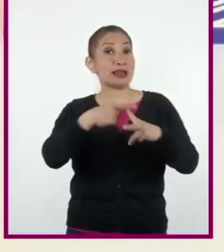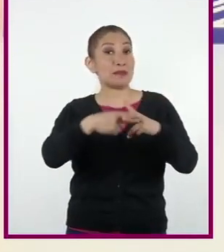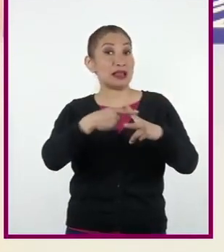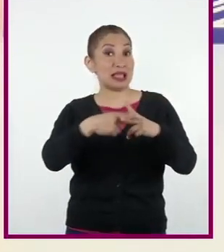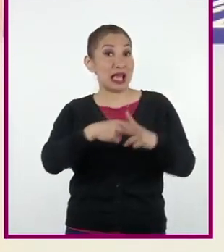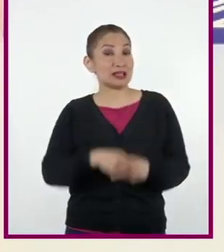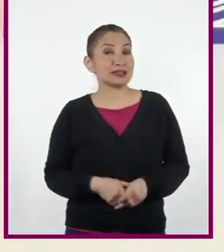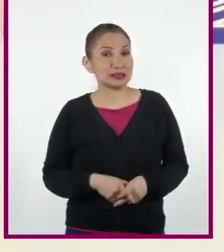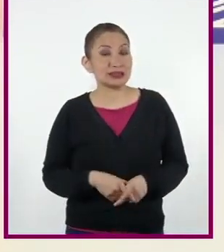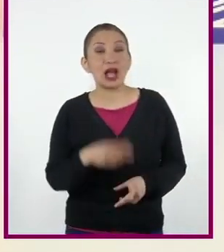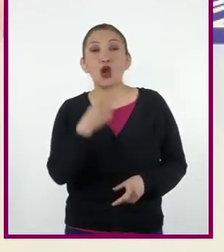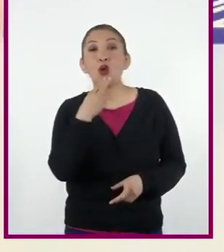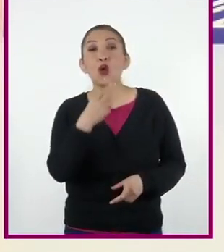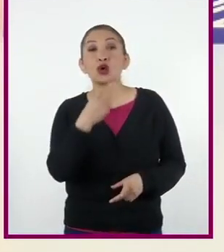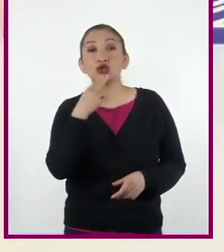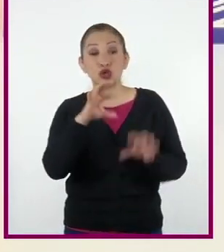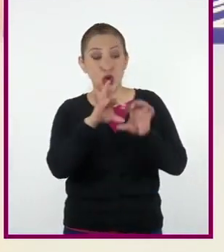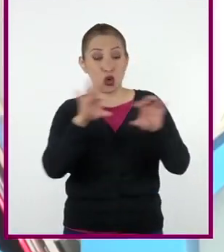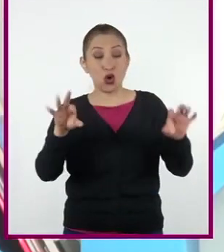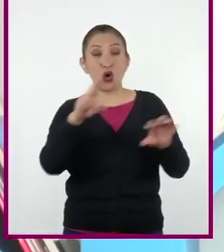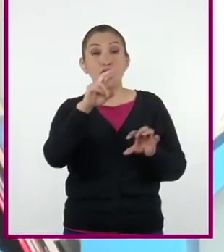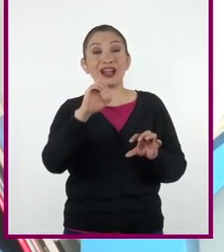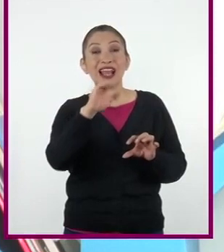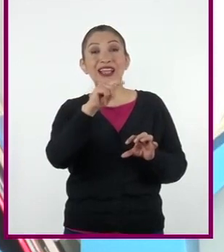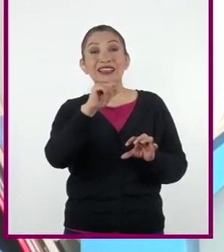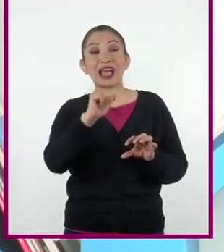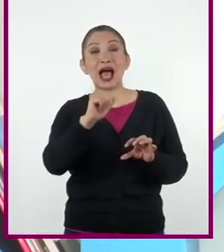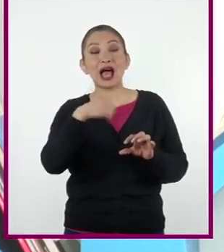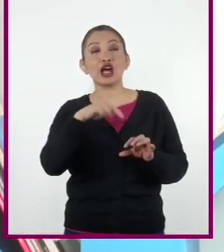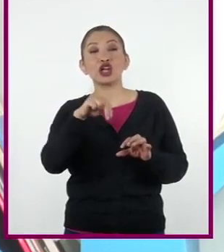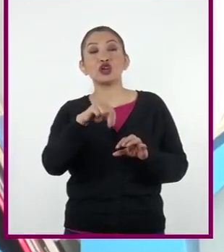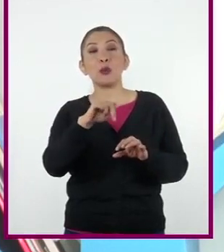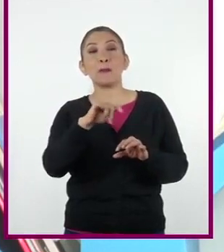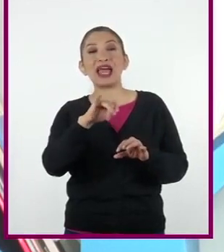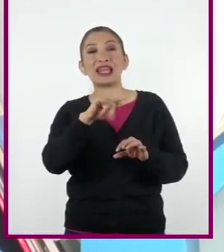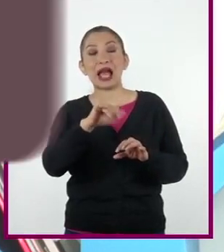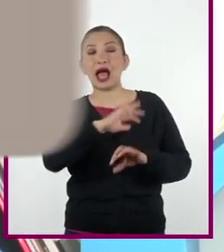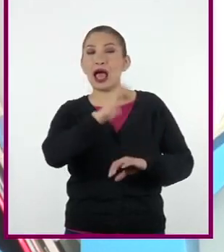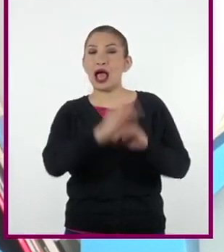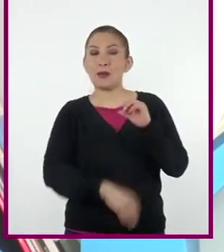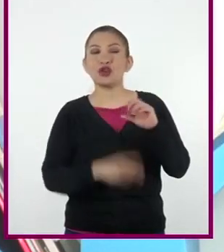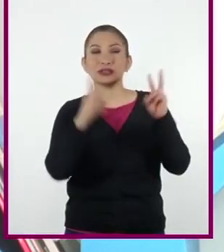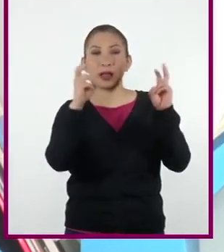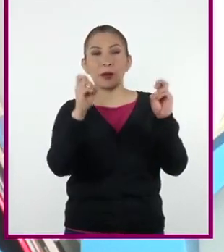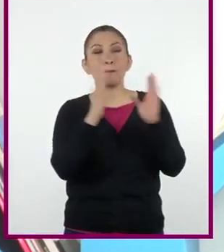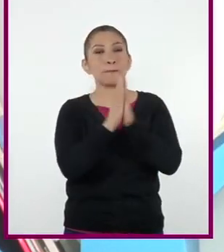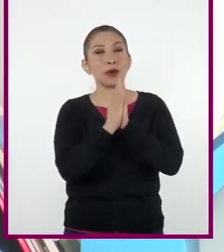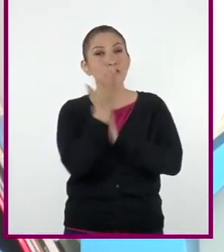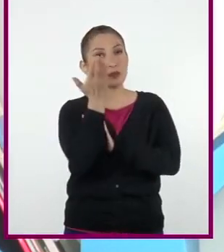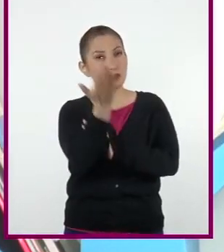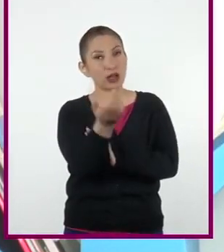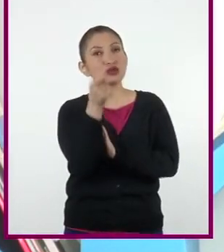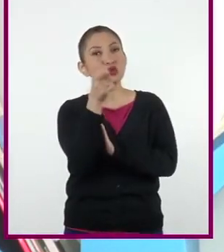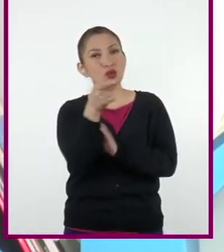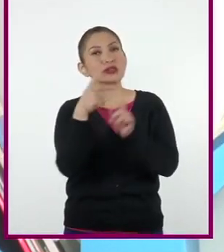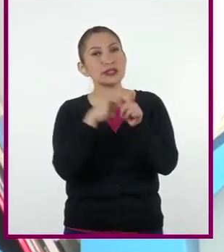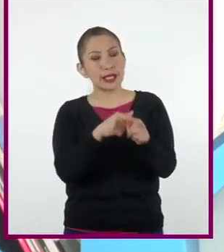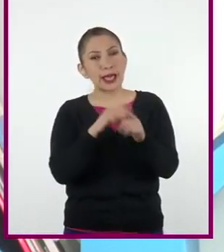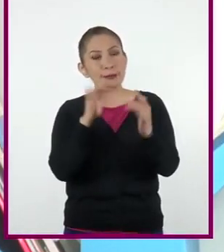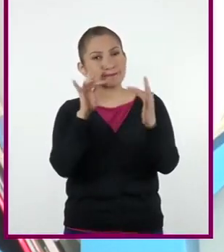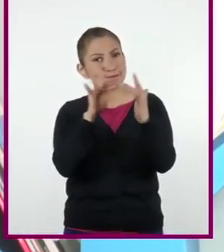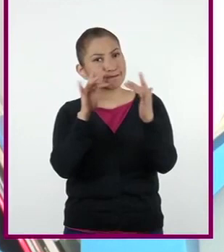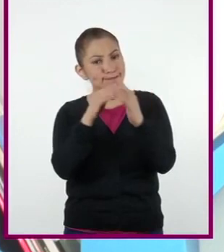matemáticas, en el uso de una recta numérica. Hemos concluido con el tema de hoy. Les pedimos que sigan en sintonía